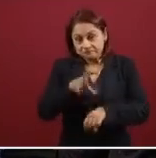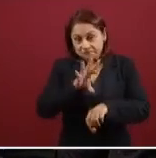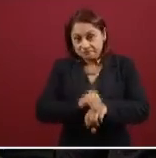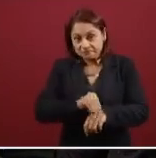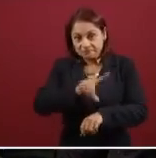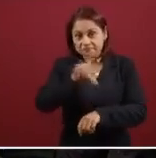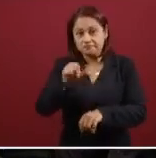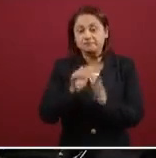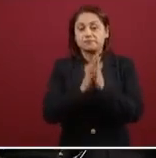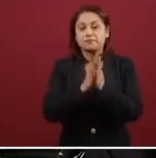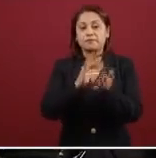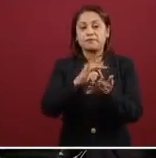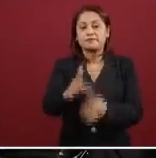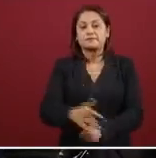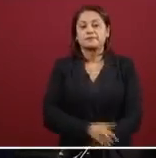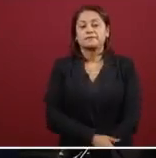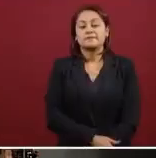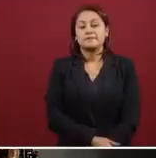amable.